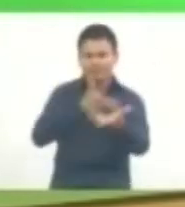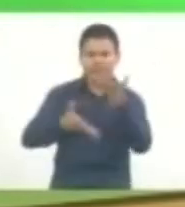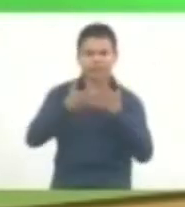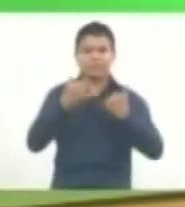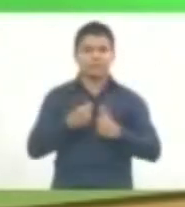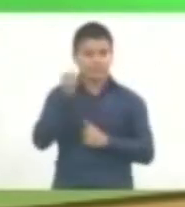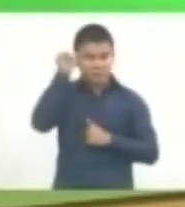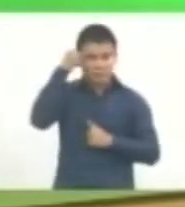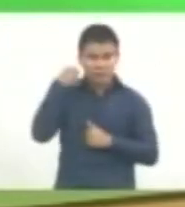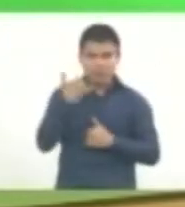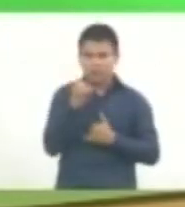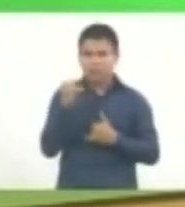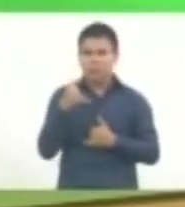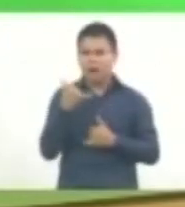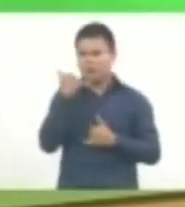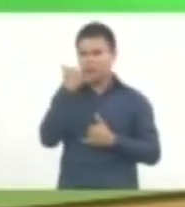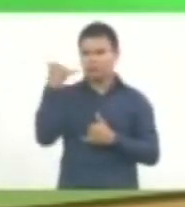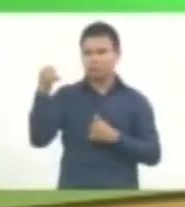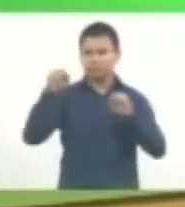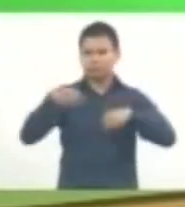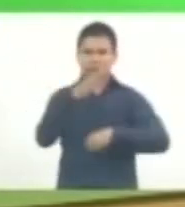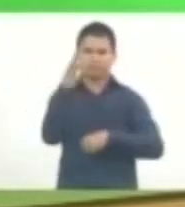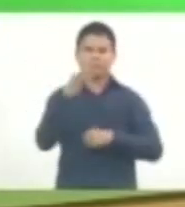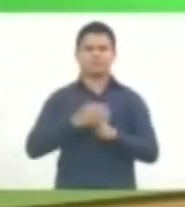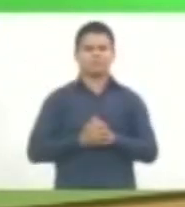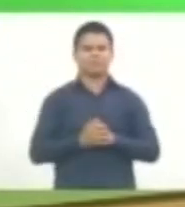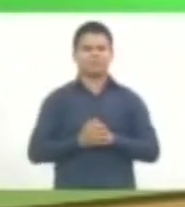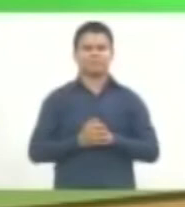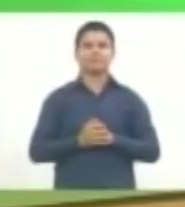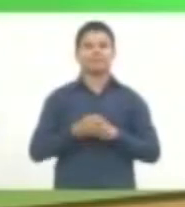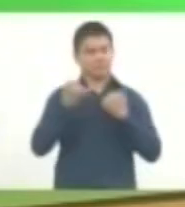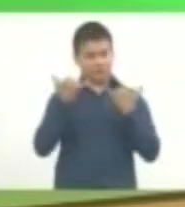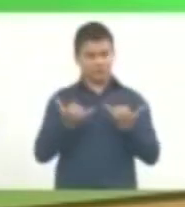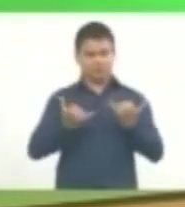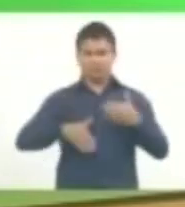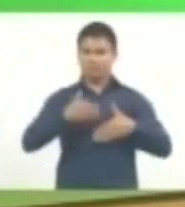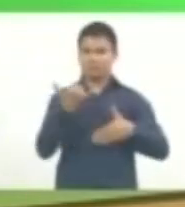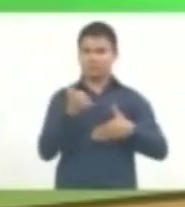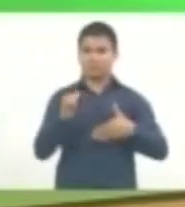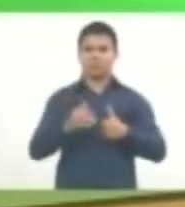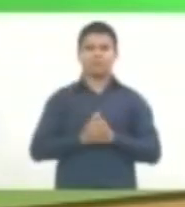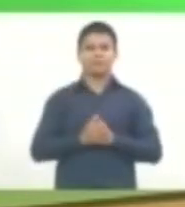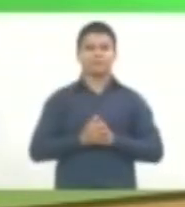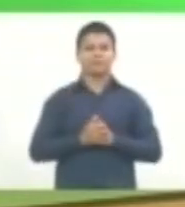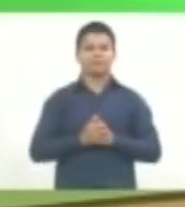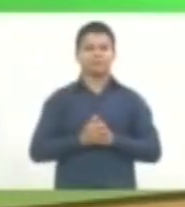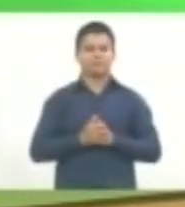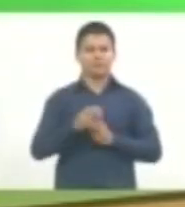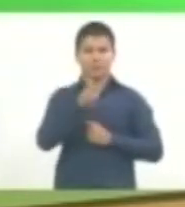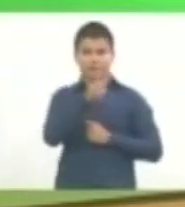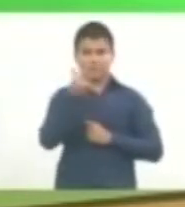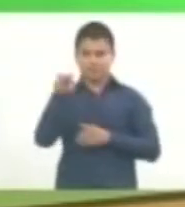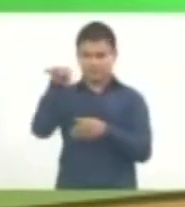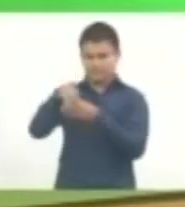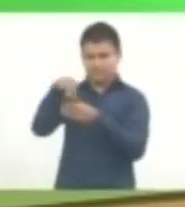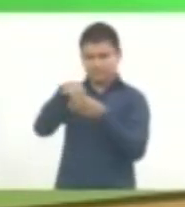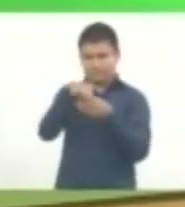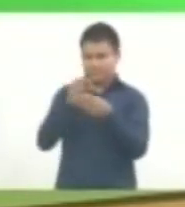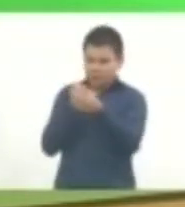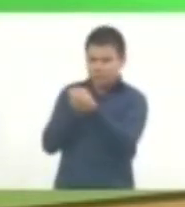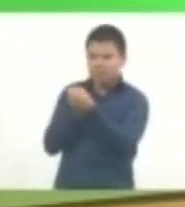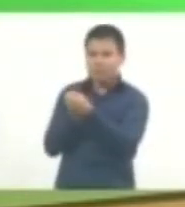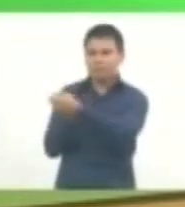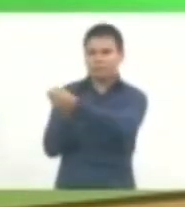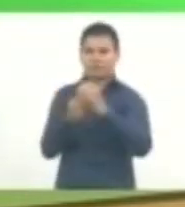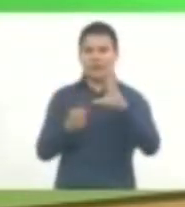estás esperando? Hazlo ya mismo. Ahora sí, iniciamos con noticias aquí en nuestro informativo. Con 76 votos a favor y 0 en